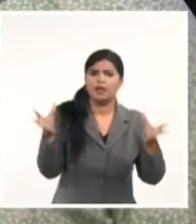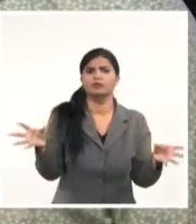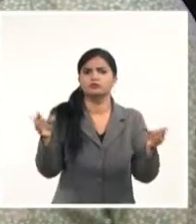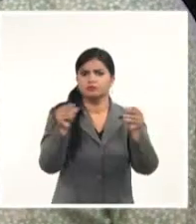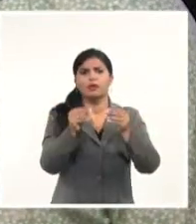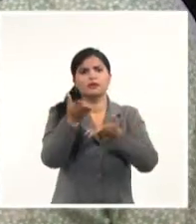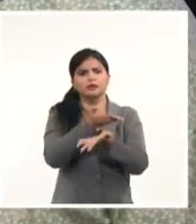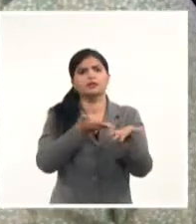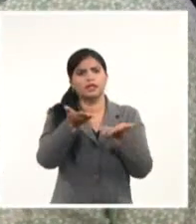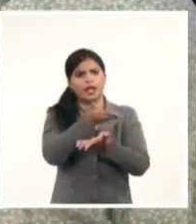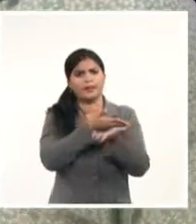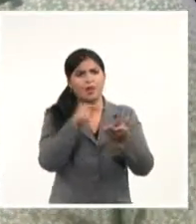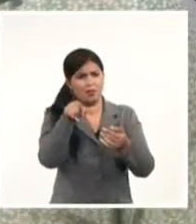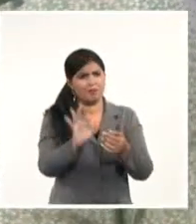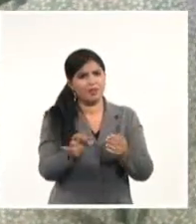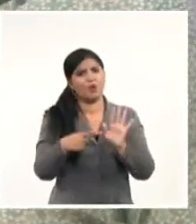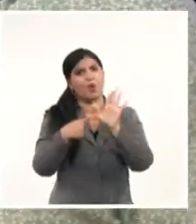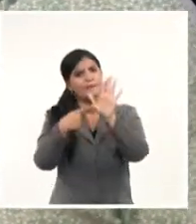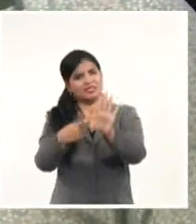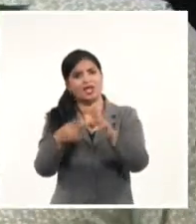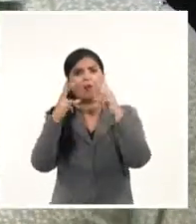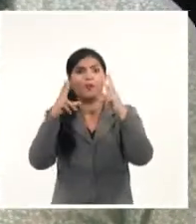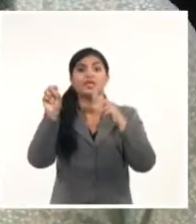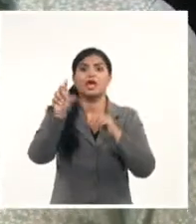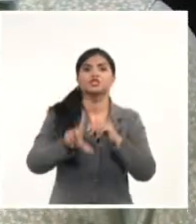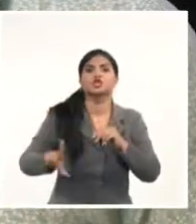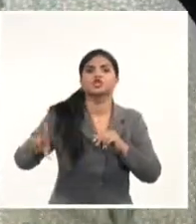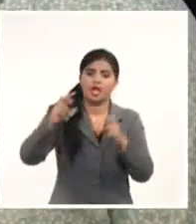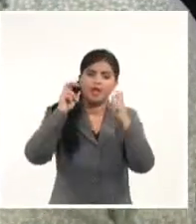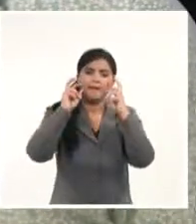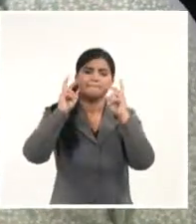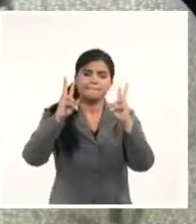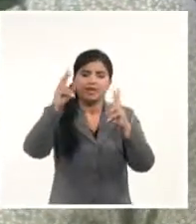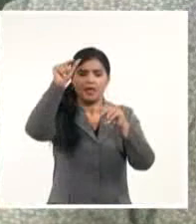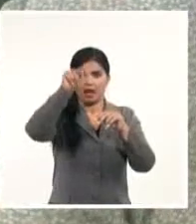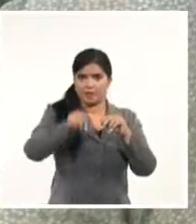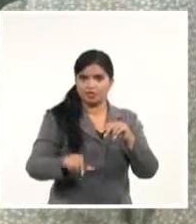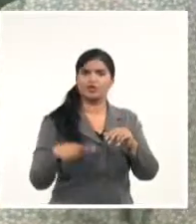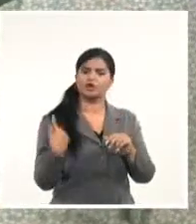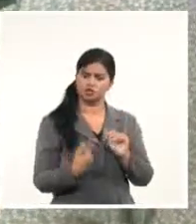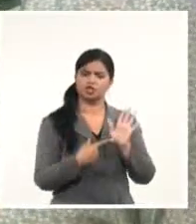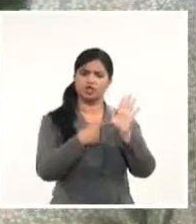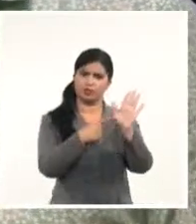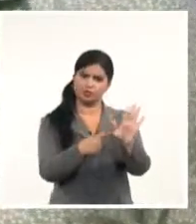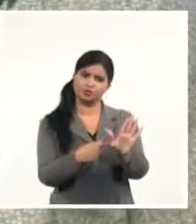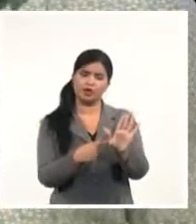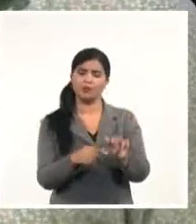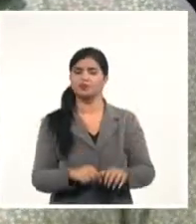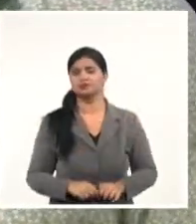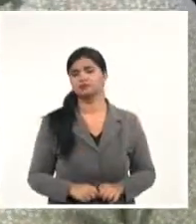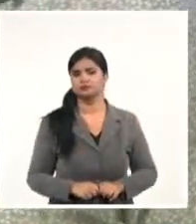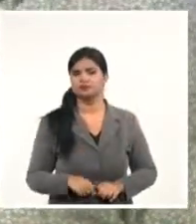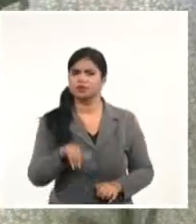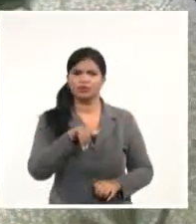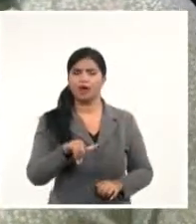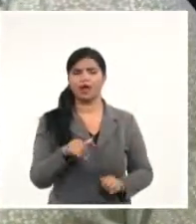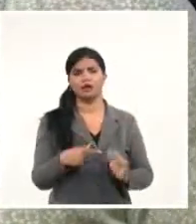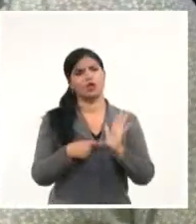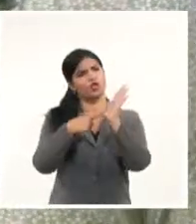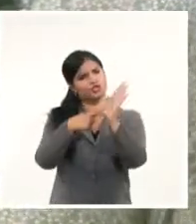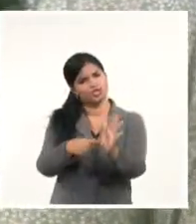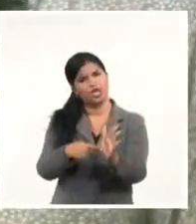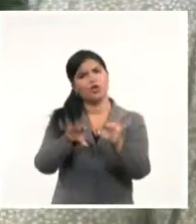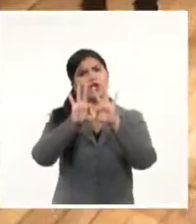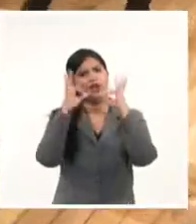y trata de no dar soluciones, sino solo demostrarlos y que juntos, desde la perspectiva que ofrece el teatro y el arte,